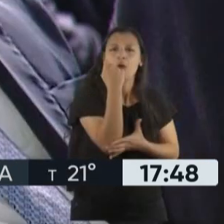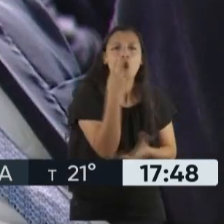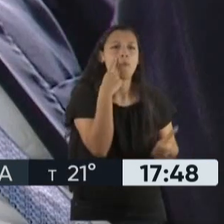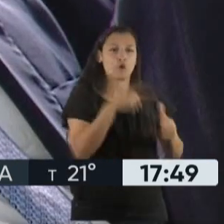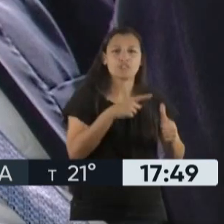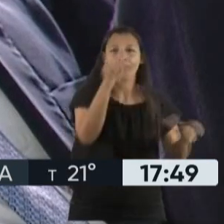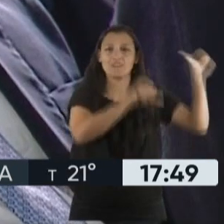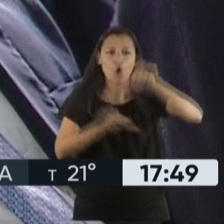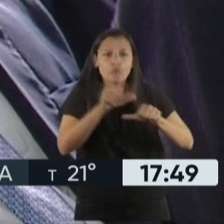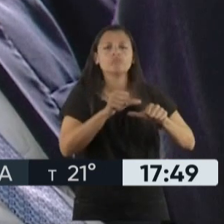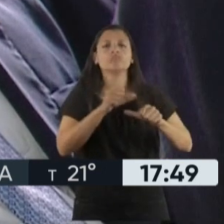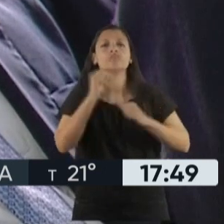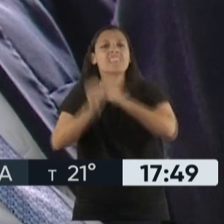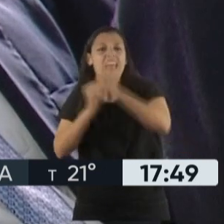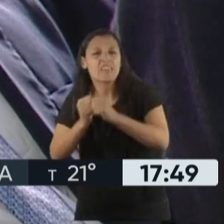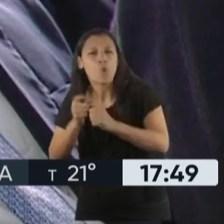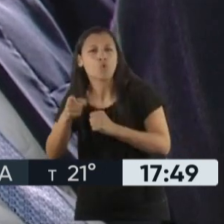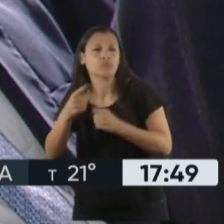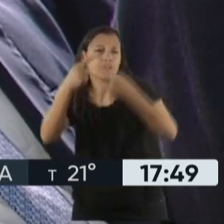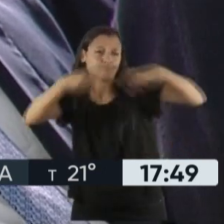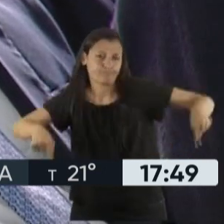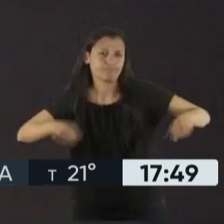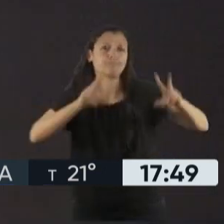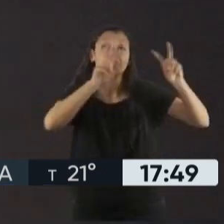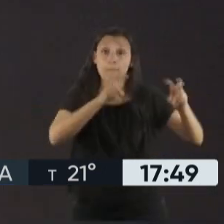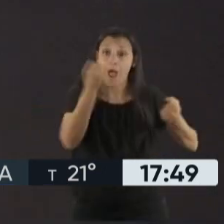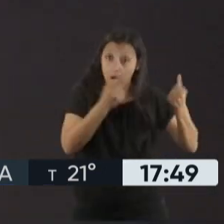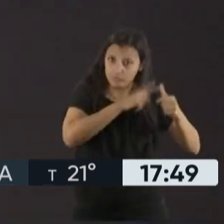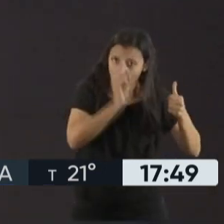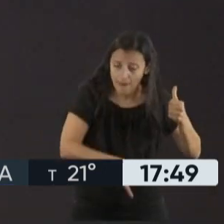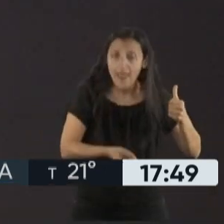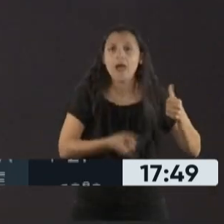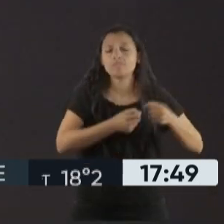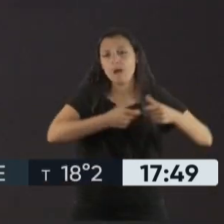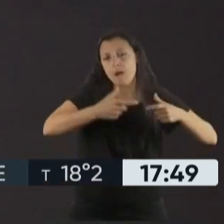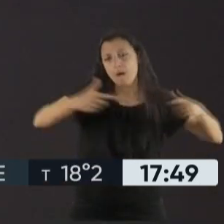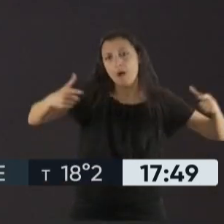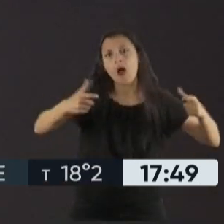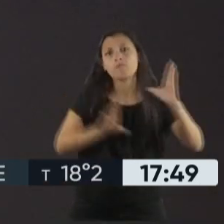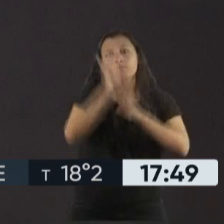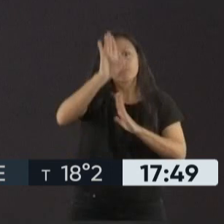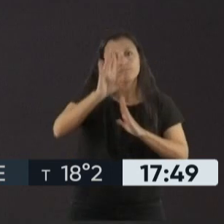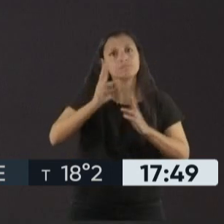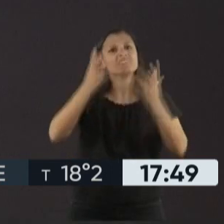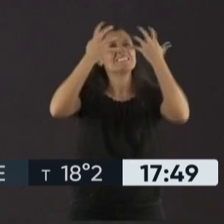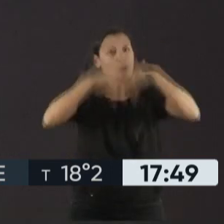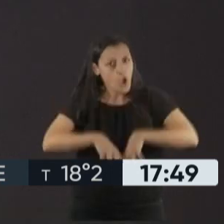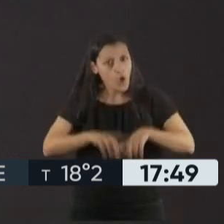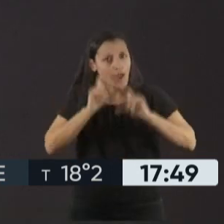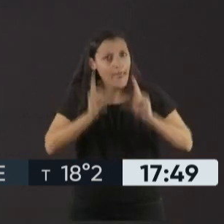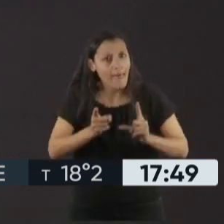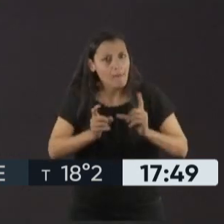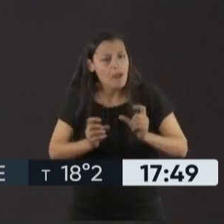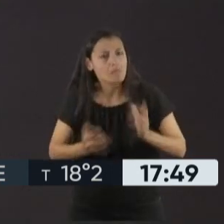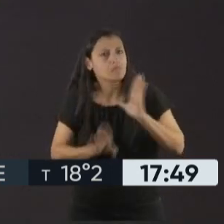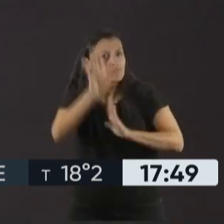la industria, la automotriz, la industria del conocimiento, y eso es lo que permite que hoy la Argentina tenga